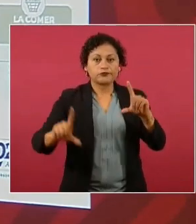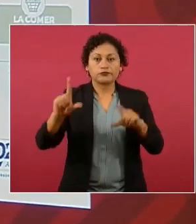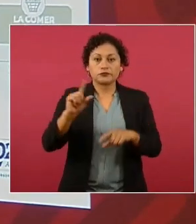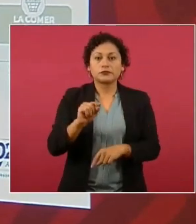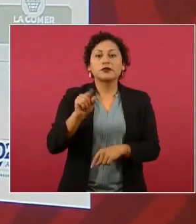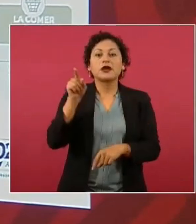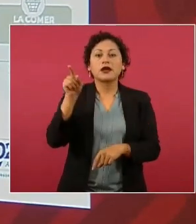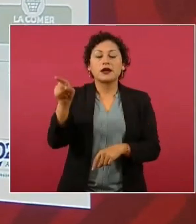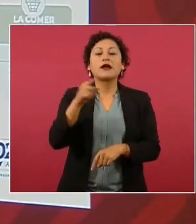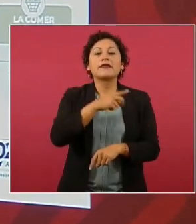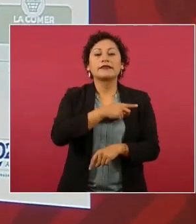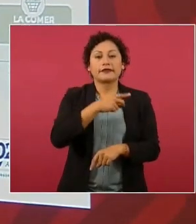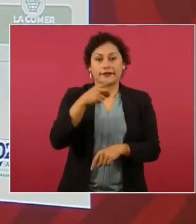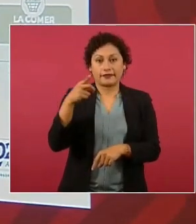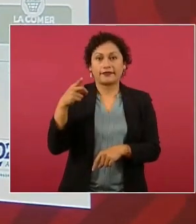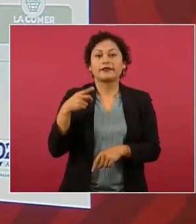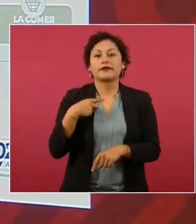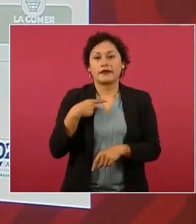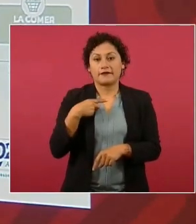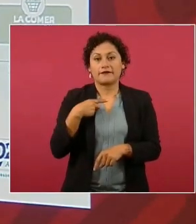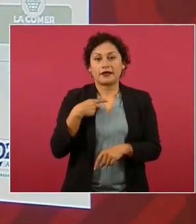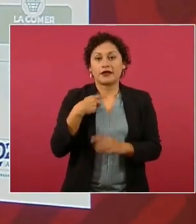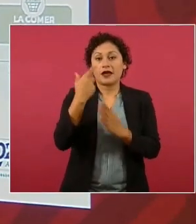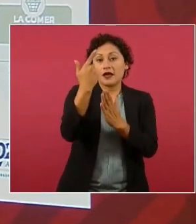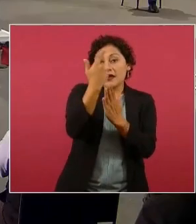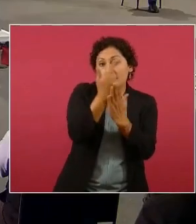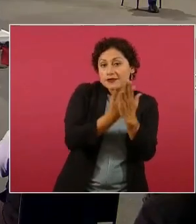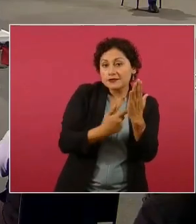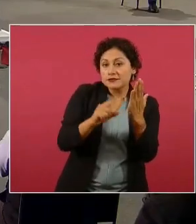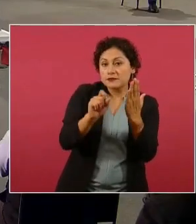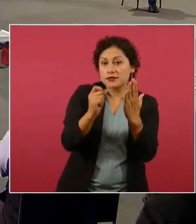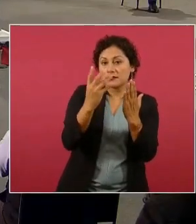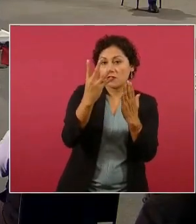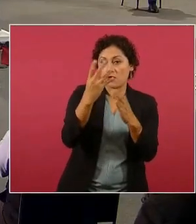exhiban los 24 productos